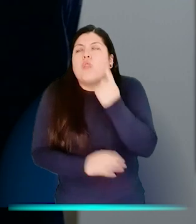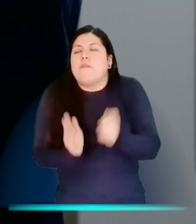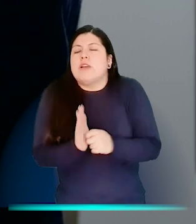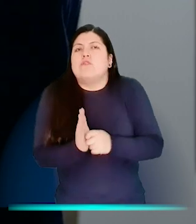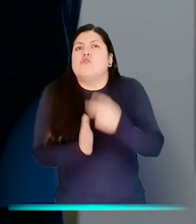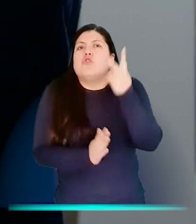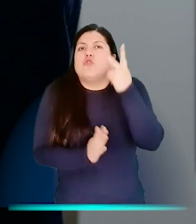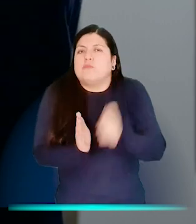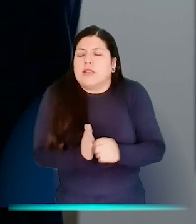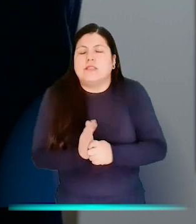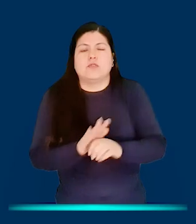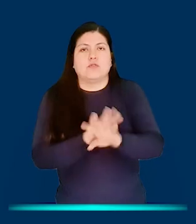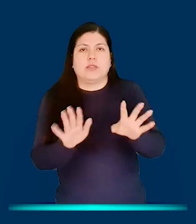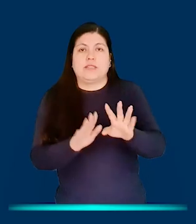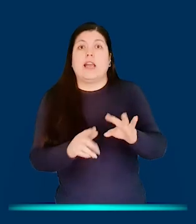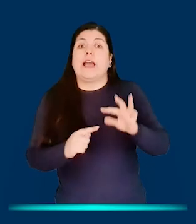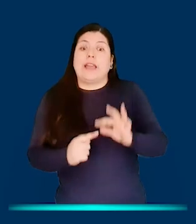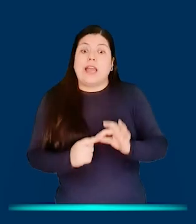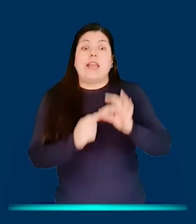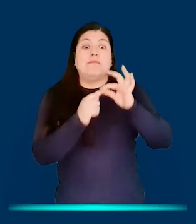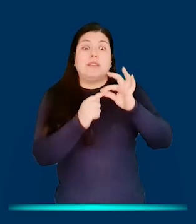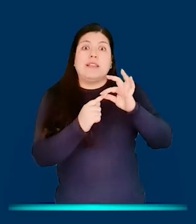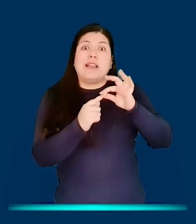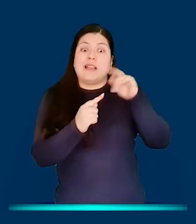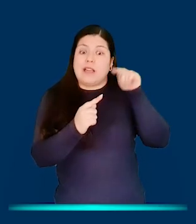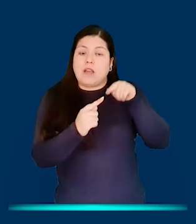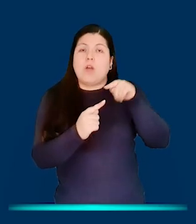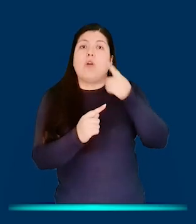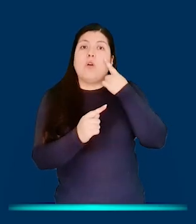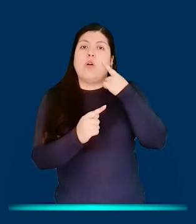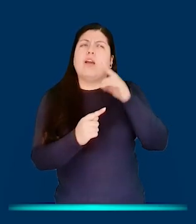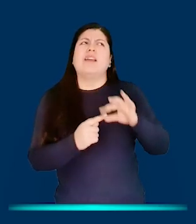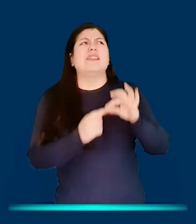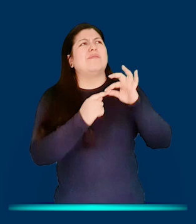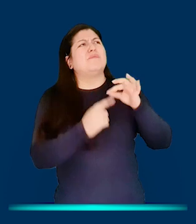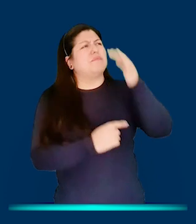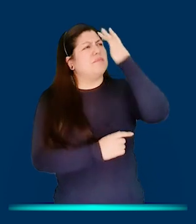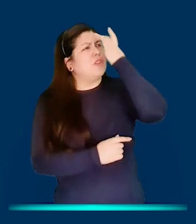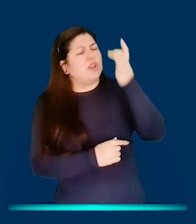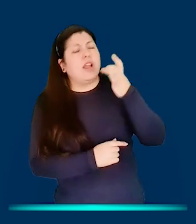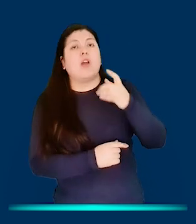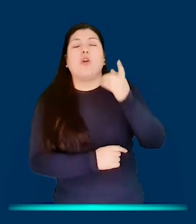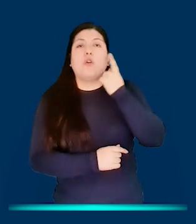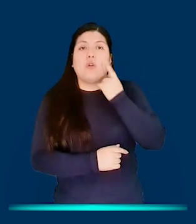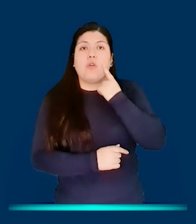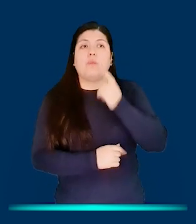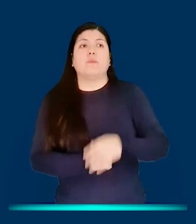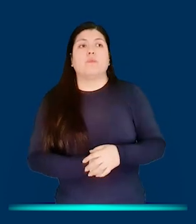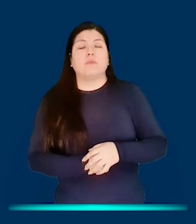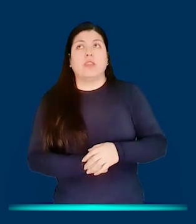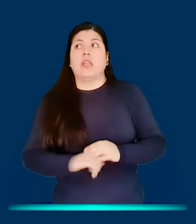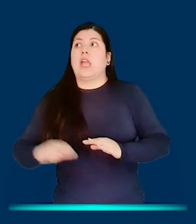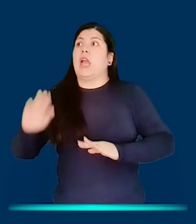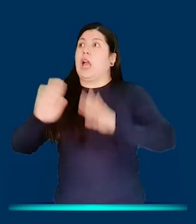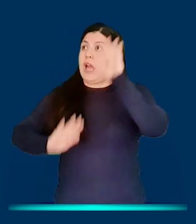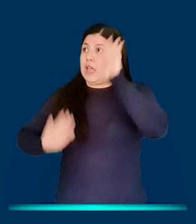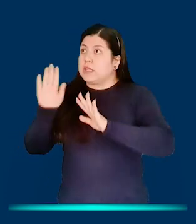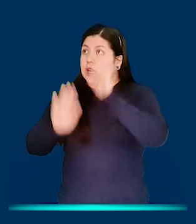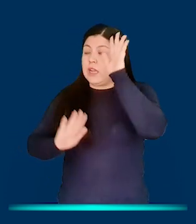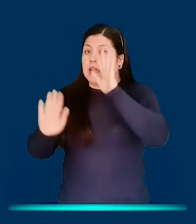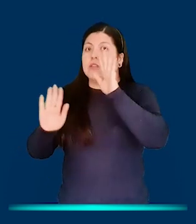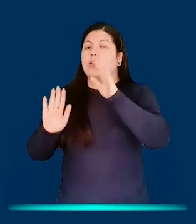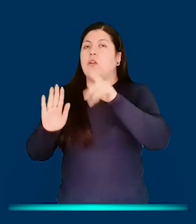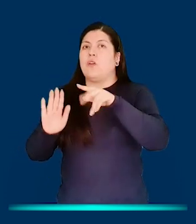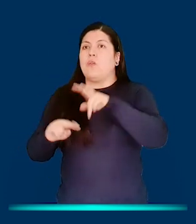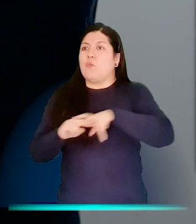que se elijan en estos 2 periodos van a desaparecer del número de curules, digamos, ordinario que compone la Cámara de Representantes.